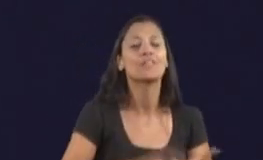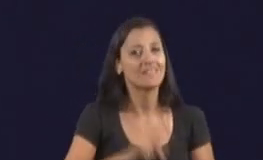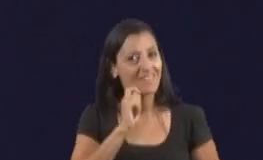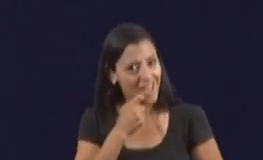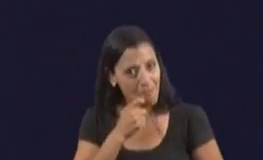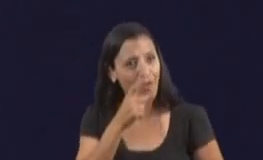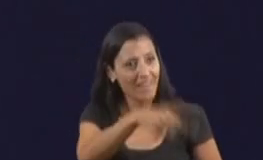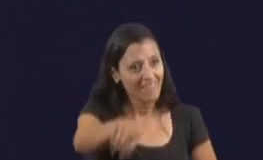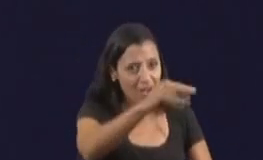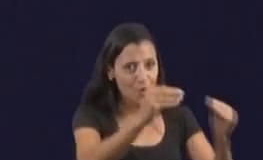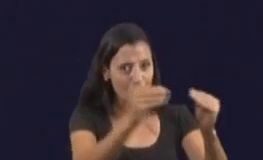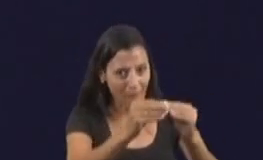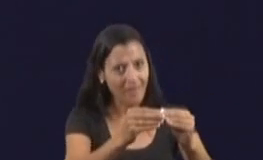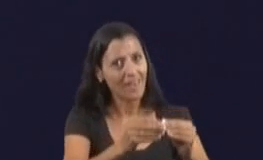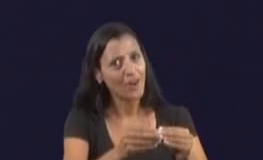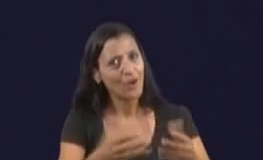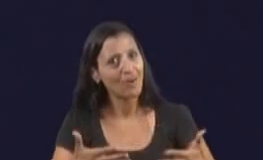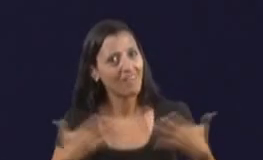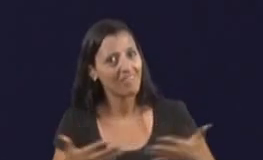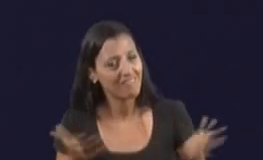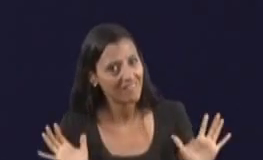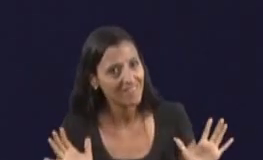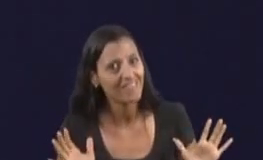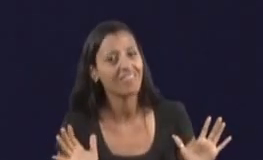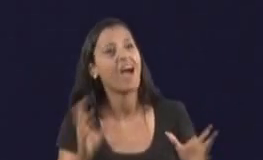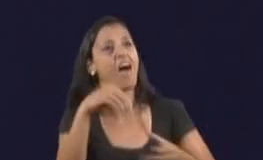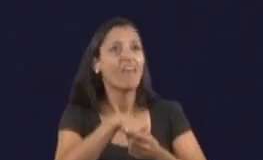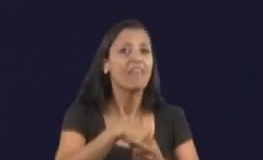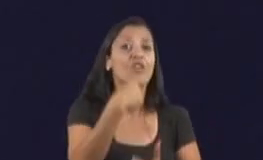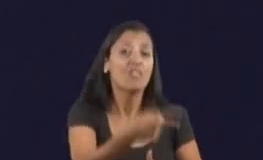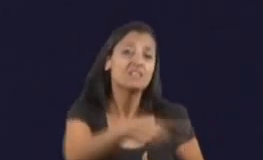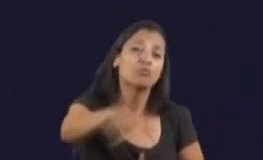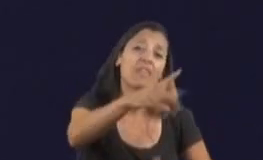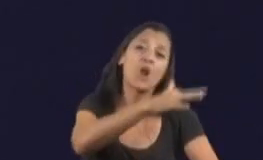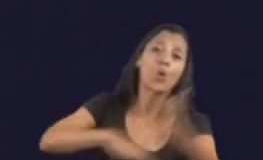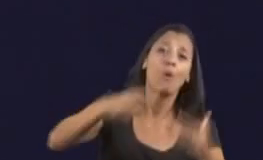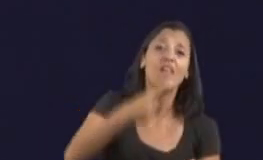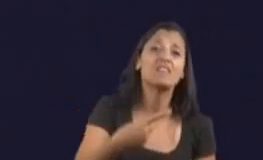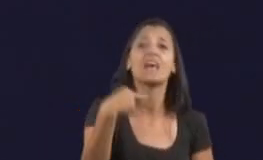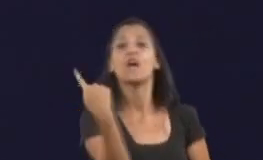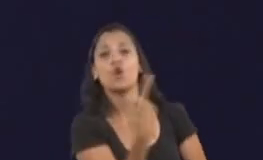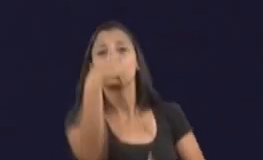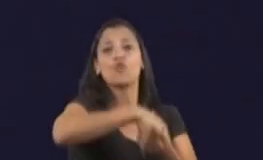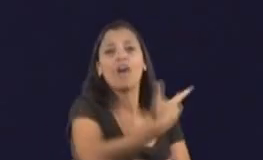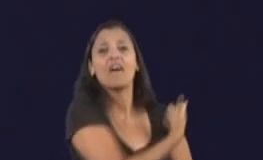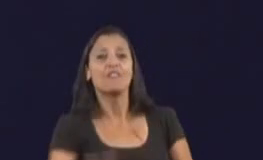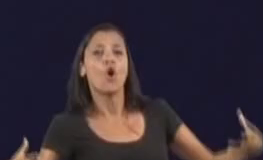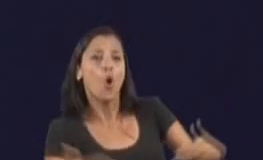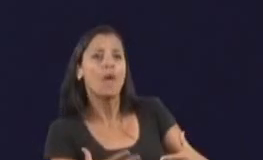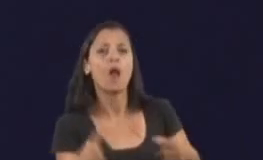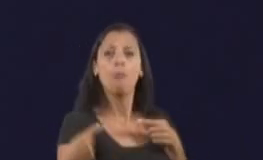compañero de ustedes en un medio que generó una interna en el gobierno, que estamos todos peleados. No, eso es otra fake